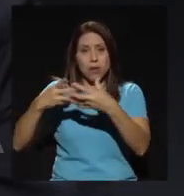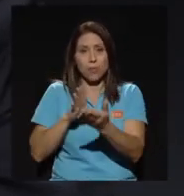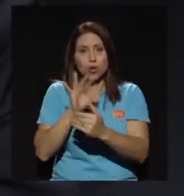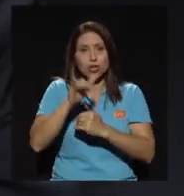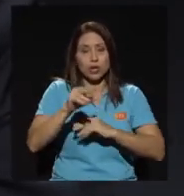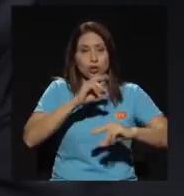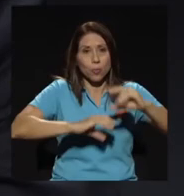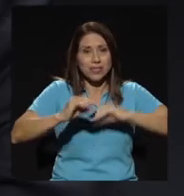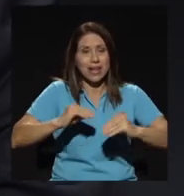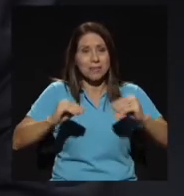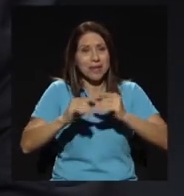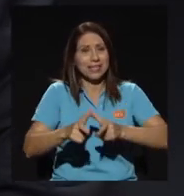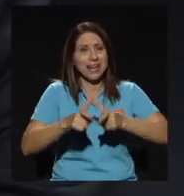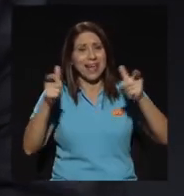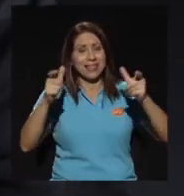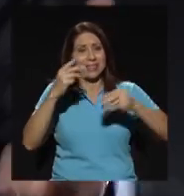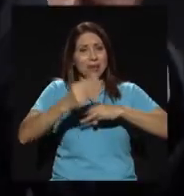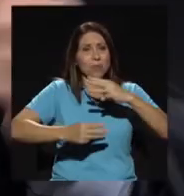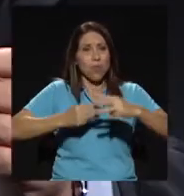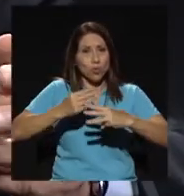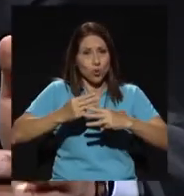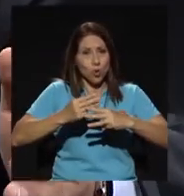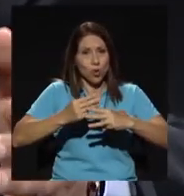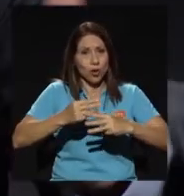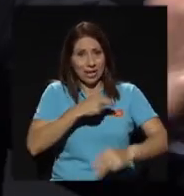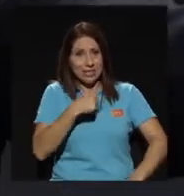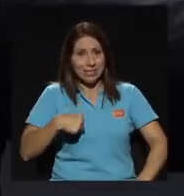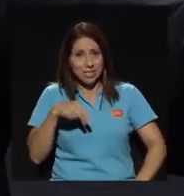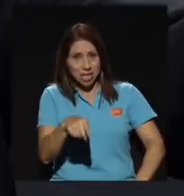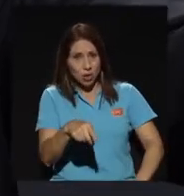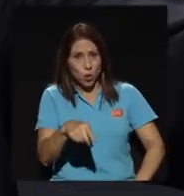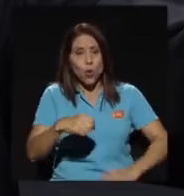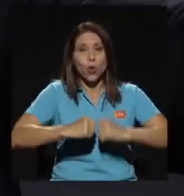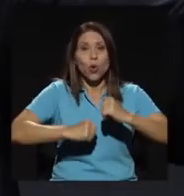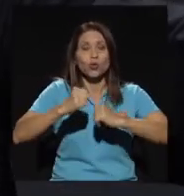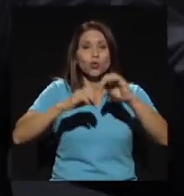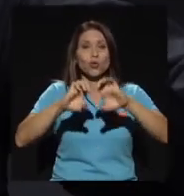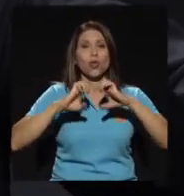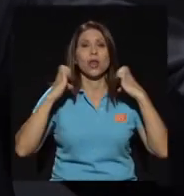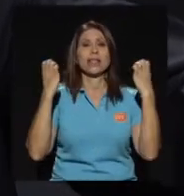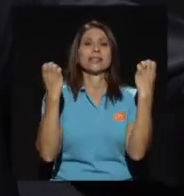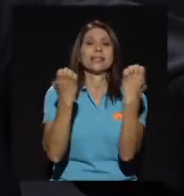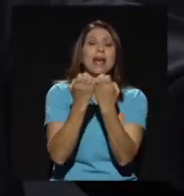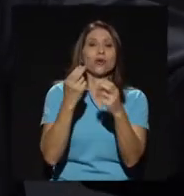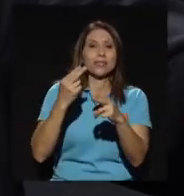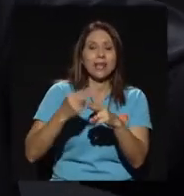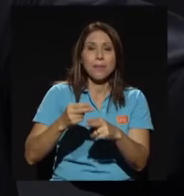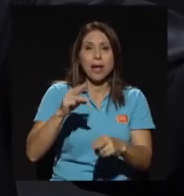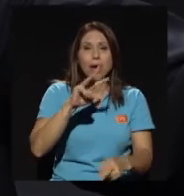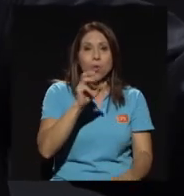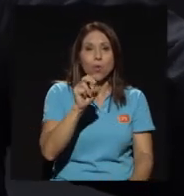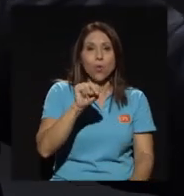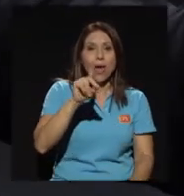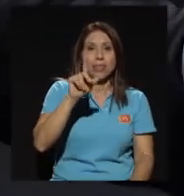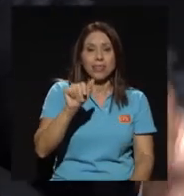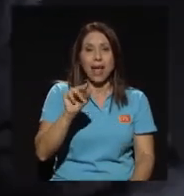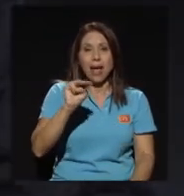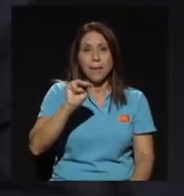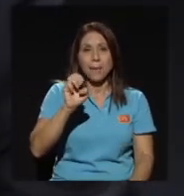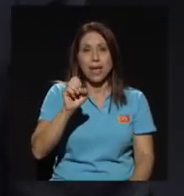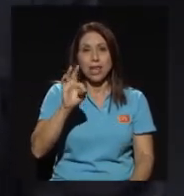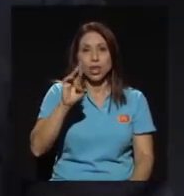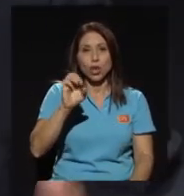del mundo chino construyó el estadio de ese que le llaman el wanda metropolitano es el estadio nuevo del